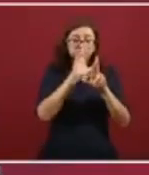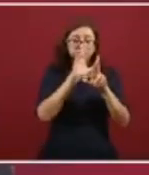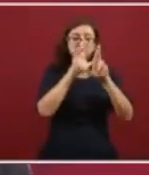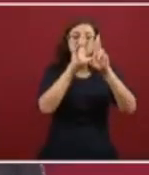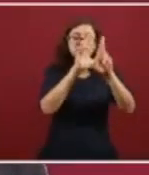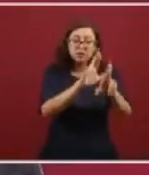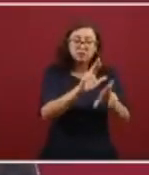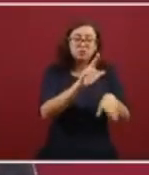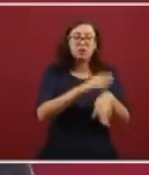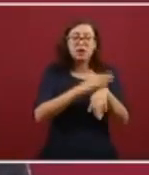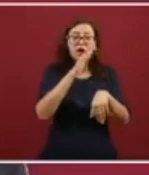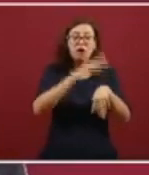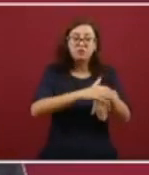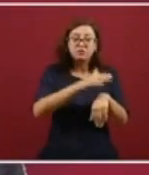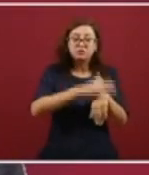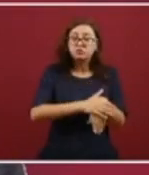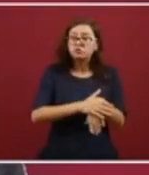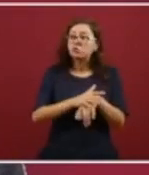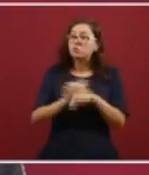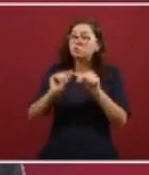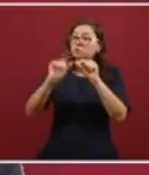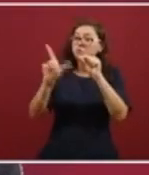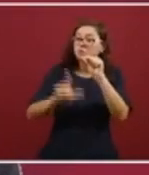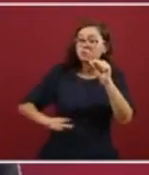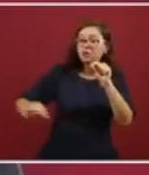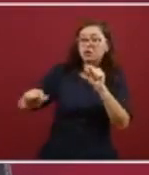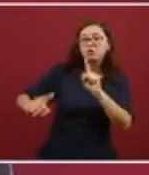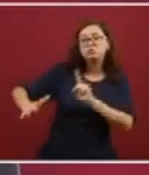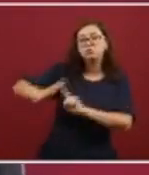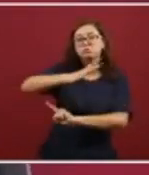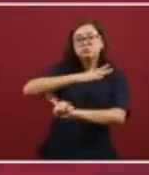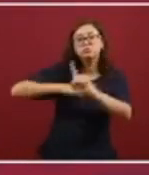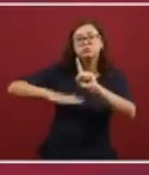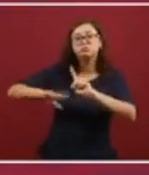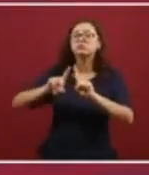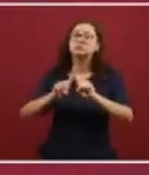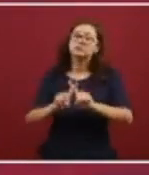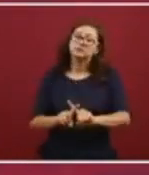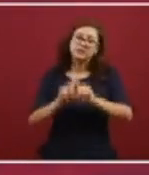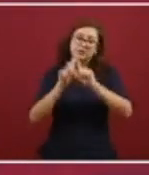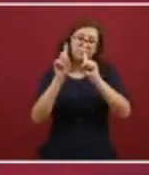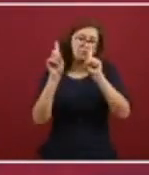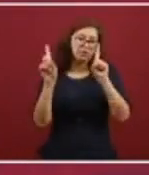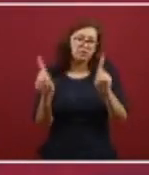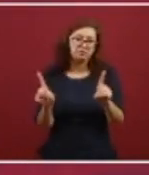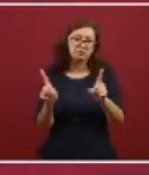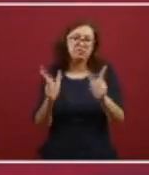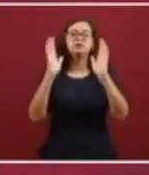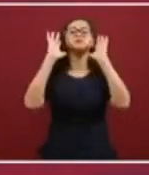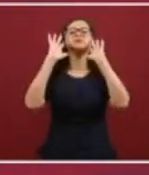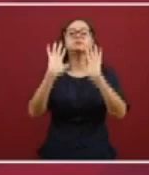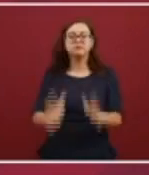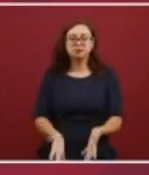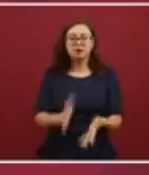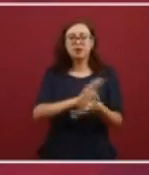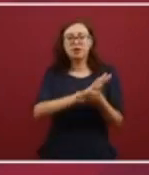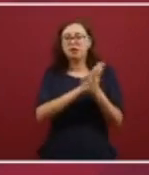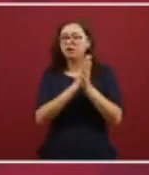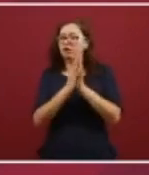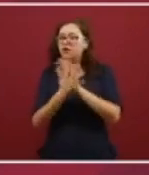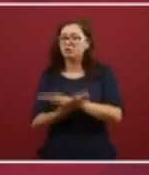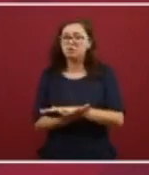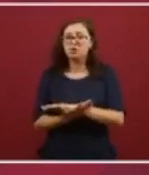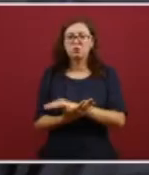la realidad y ya no hay corrupción